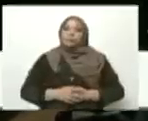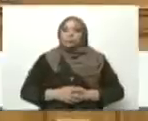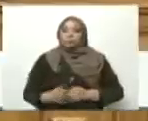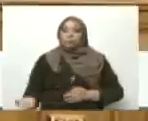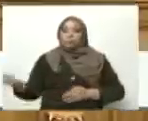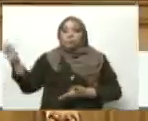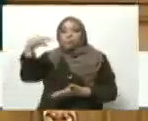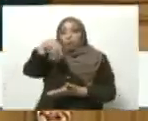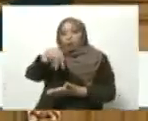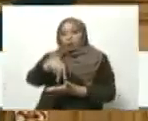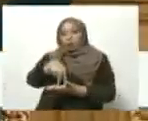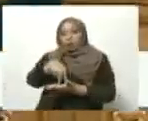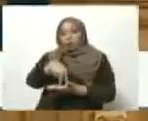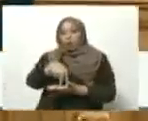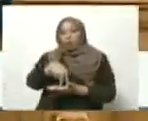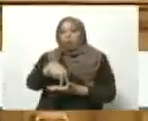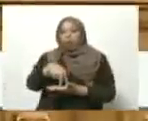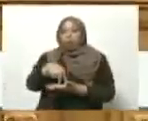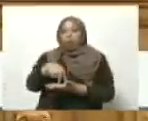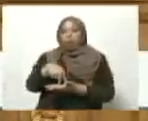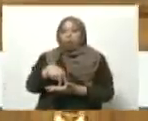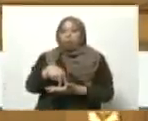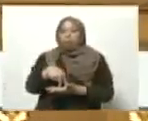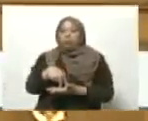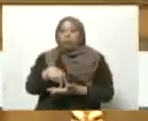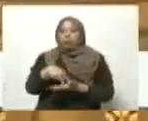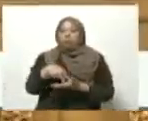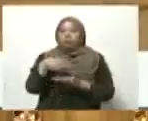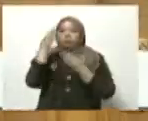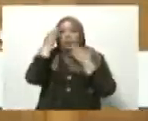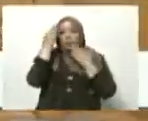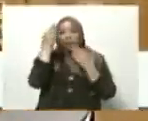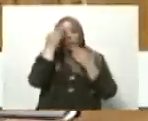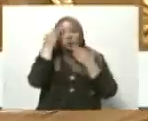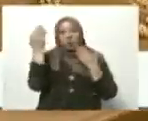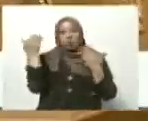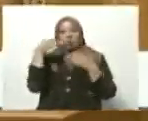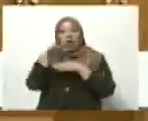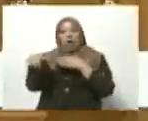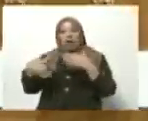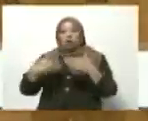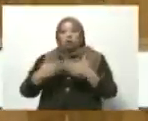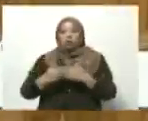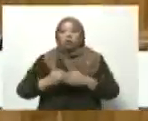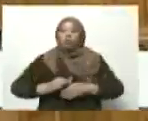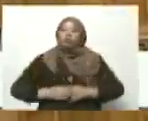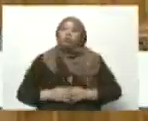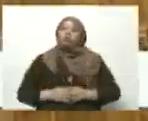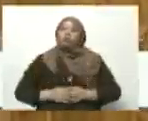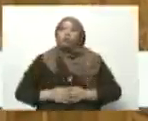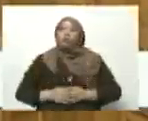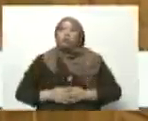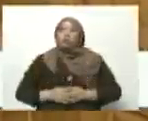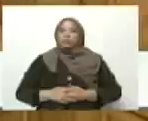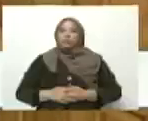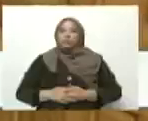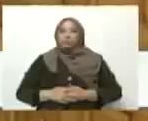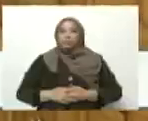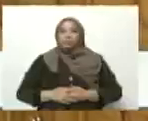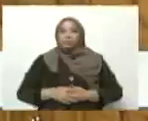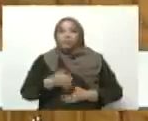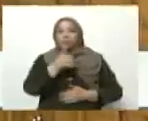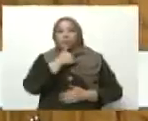de oradores y a posicionarse para iniciar su intervención. Saluda a los integrantes de la Junta Directiva de la Asamblea Nacional,